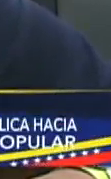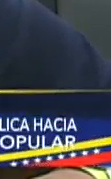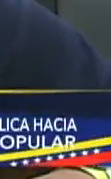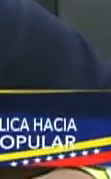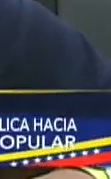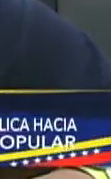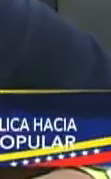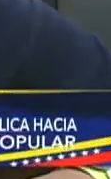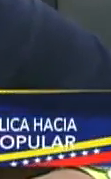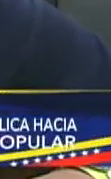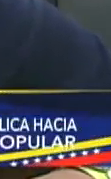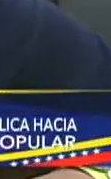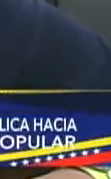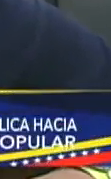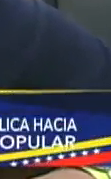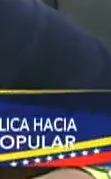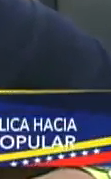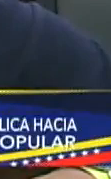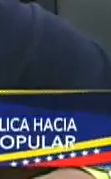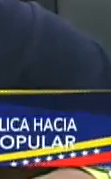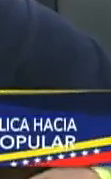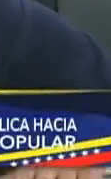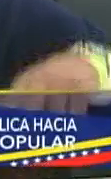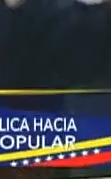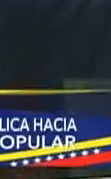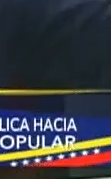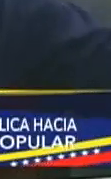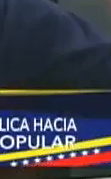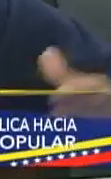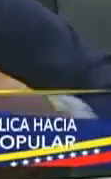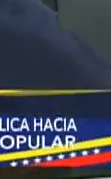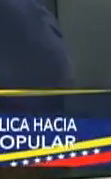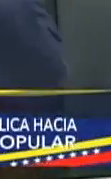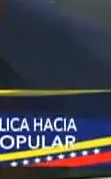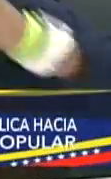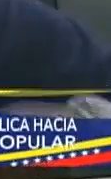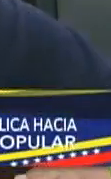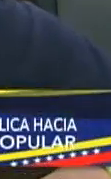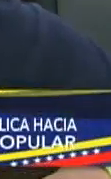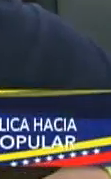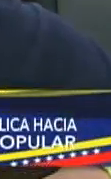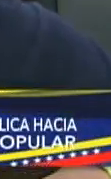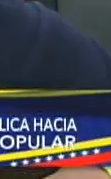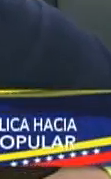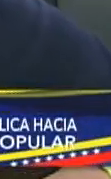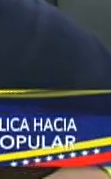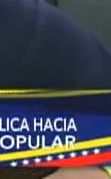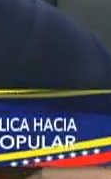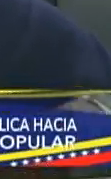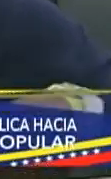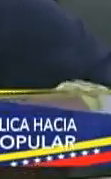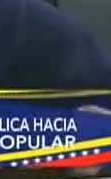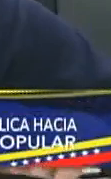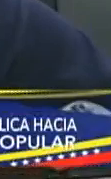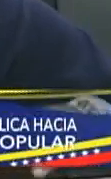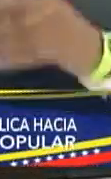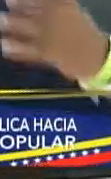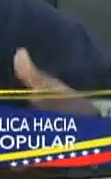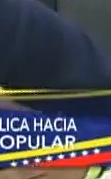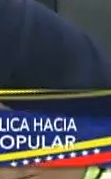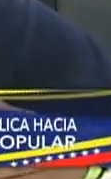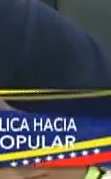se convierte en ley. Hubo un buen debate, presidente, en el Teresa Carreño hace algunos años ya, cuando la camarada diputada era ministra. Y ahí nos sentamos